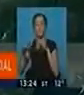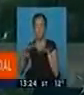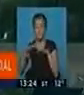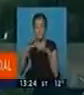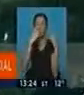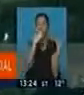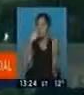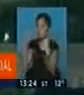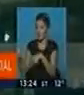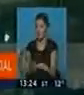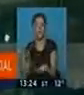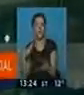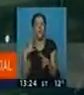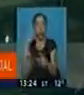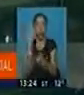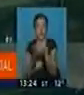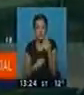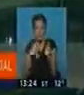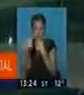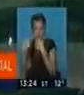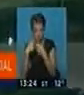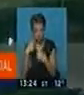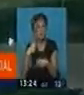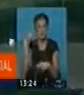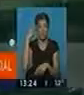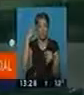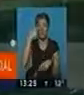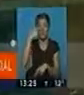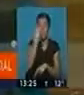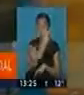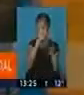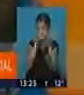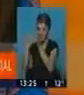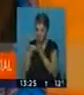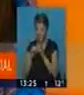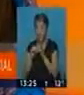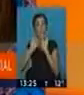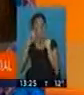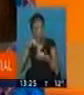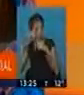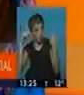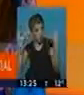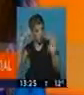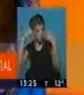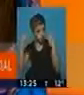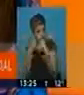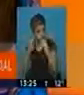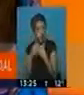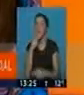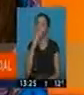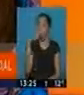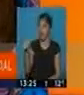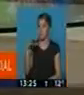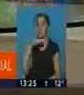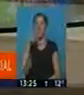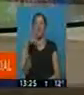de negociación o a las fallas de la negociación por los intereses de cada país. Pero también hay coyunturas. Jorge hablaba de en qué condiciones está